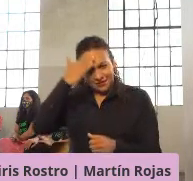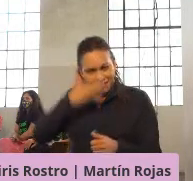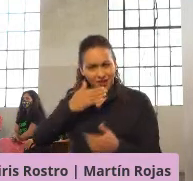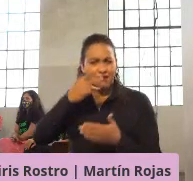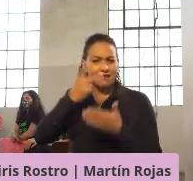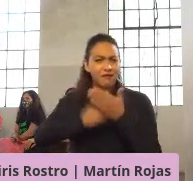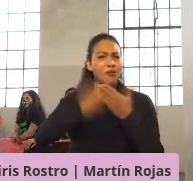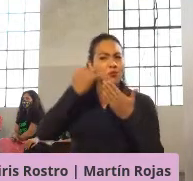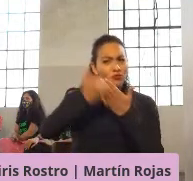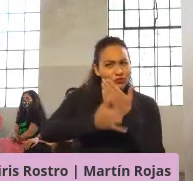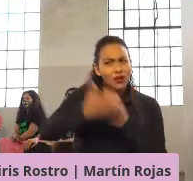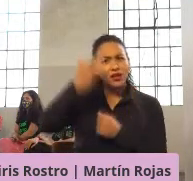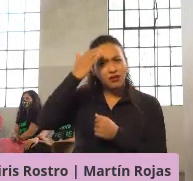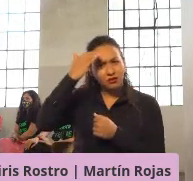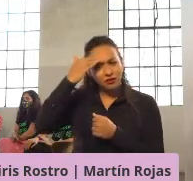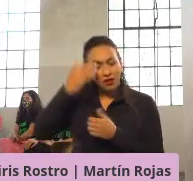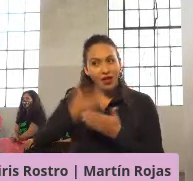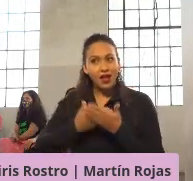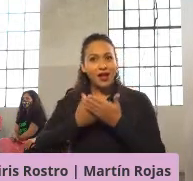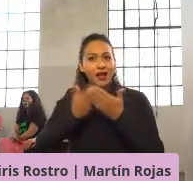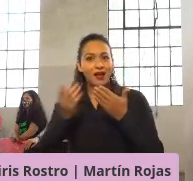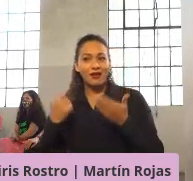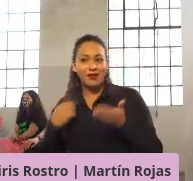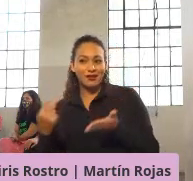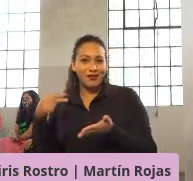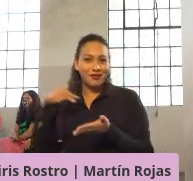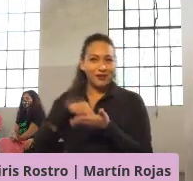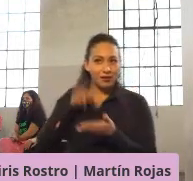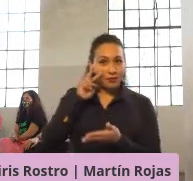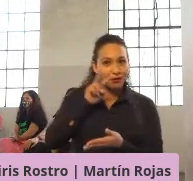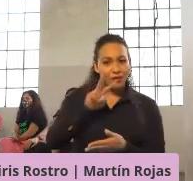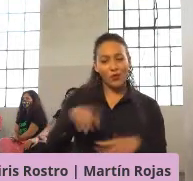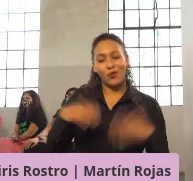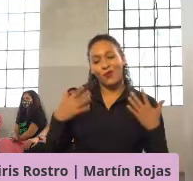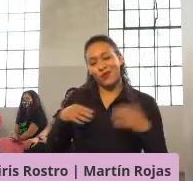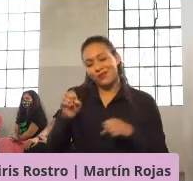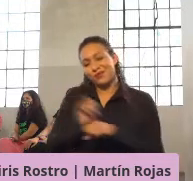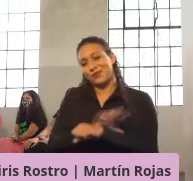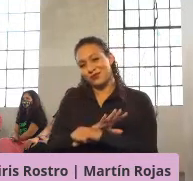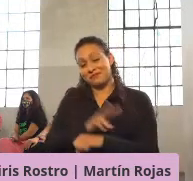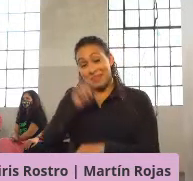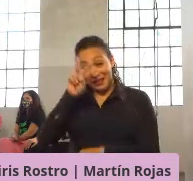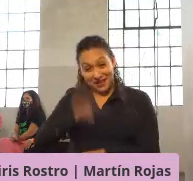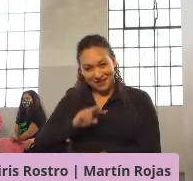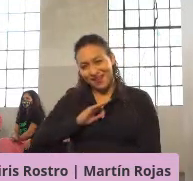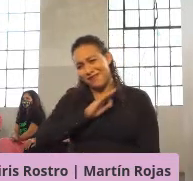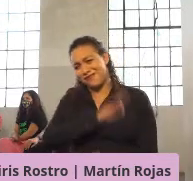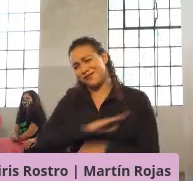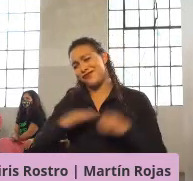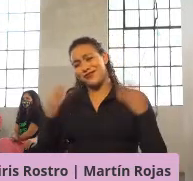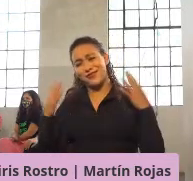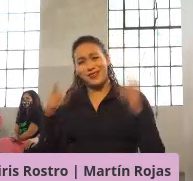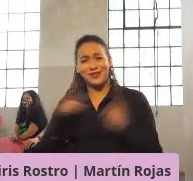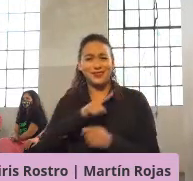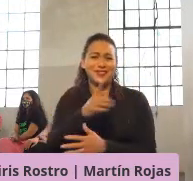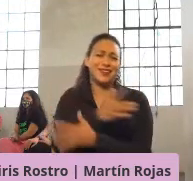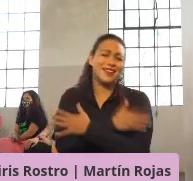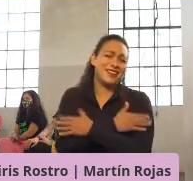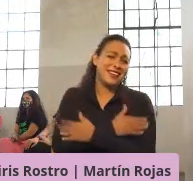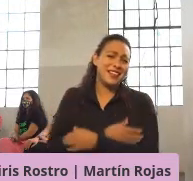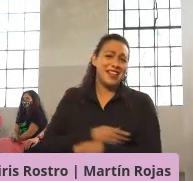de escucharlas, qué chido. Y bueno, quería preguntarles, porque siento que esta palabra activismo es